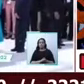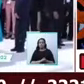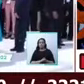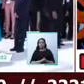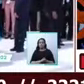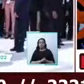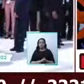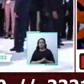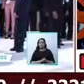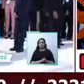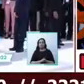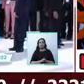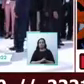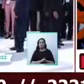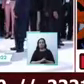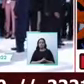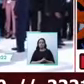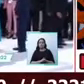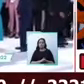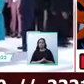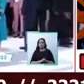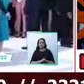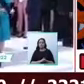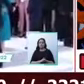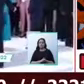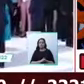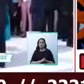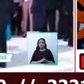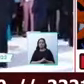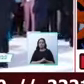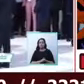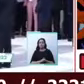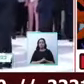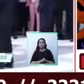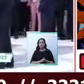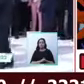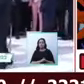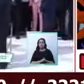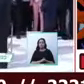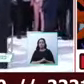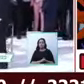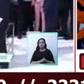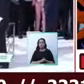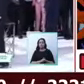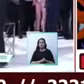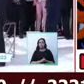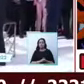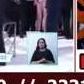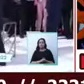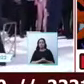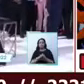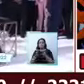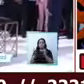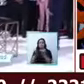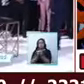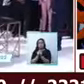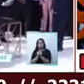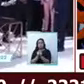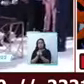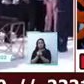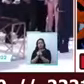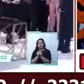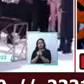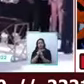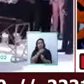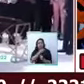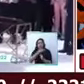Respecto a la pregunta que ustedes hicieron sobre el año de gobierno de doña Xiomara. Sí. Creo que